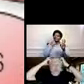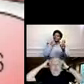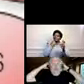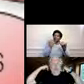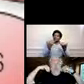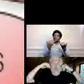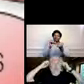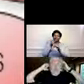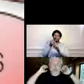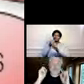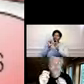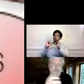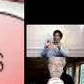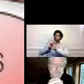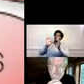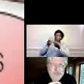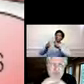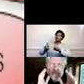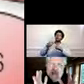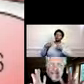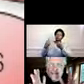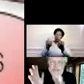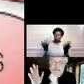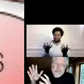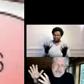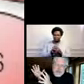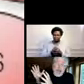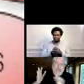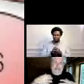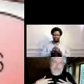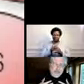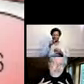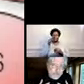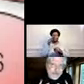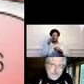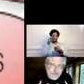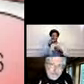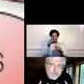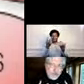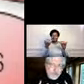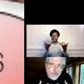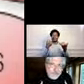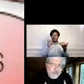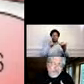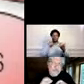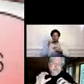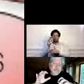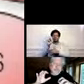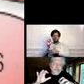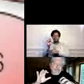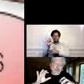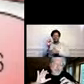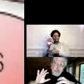feo, ¿verdad? Que viene con la pandemia o cualquier otro tipo de crisis, pero es un particular. Esto nos ha dado a nosotros en